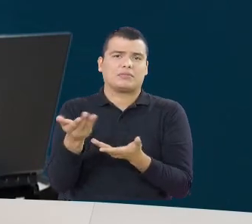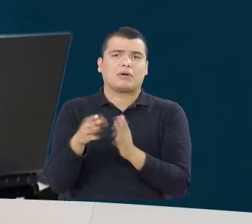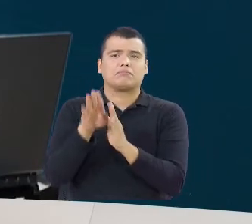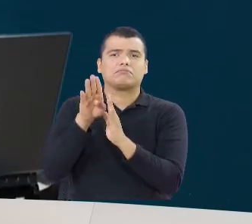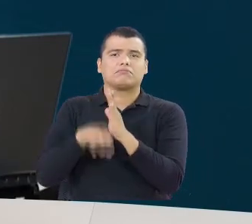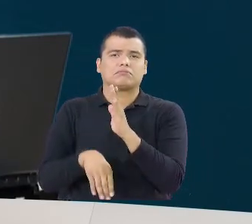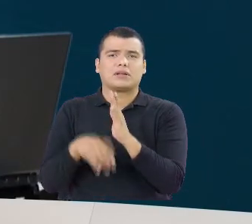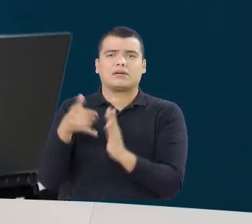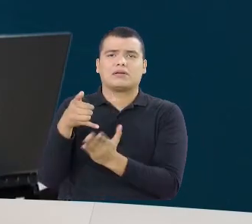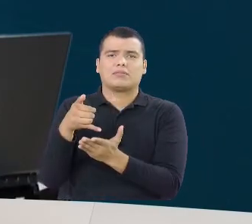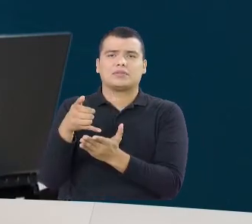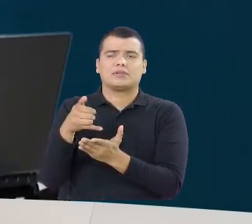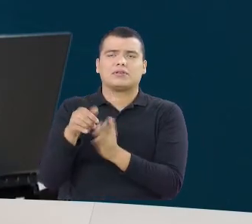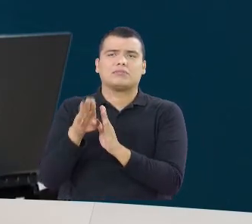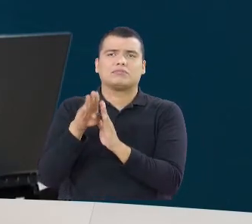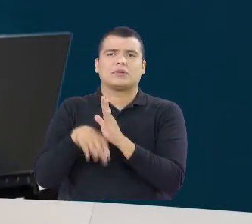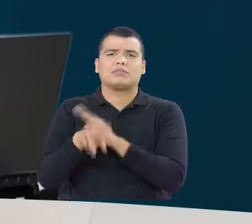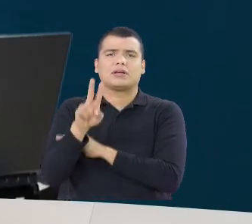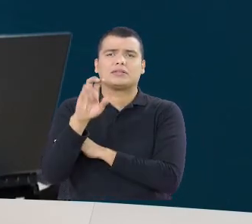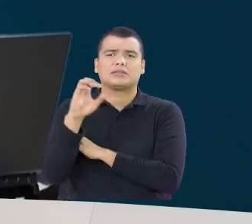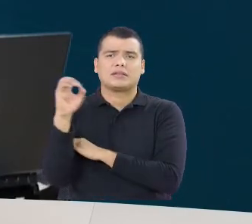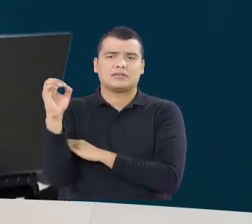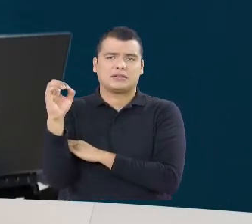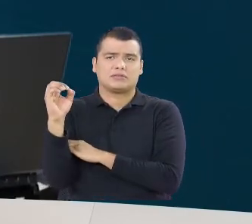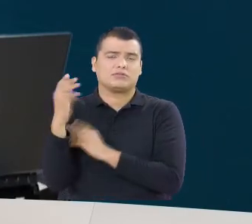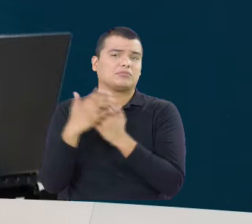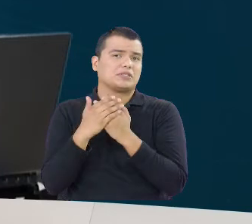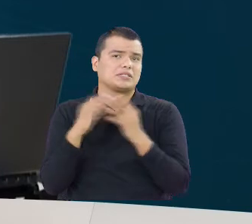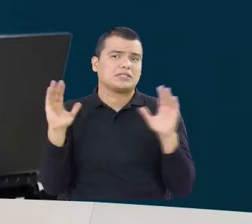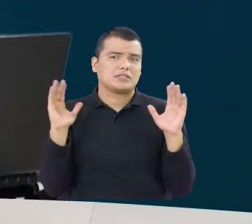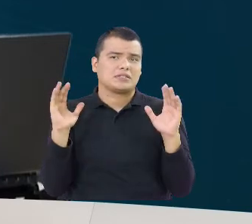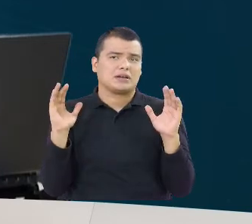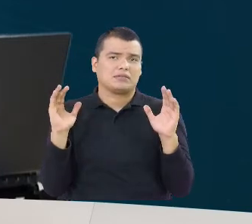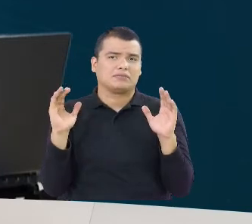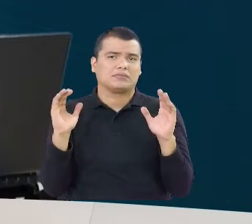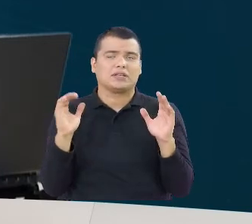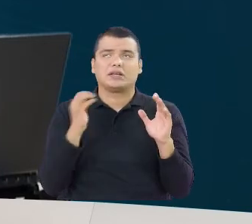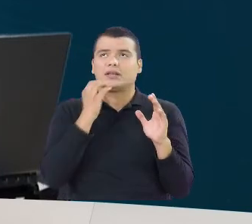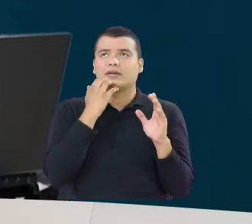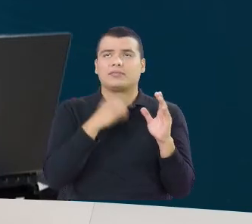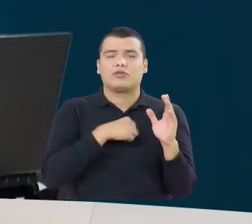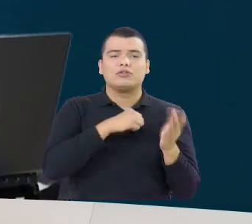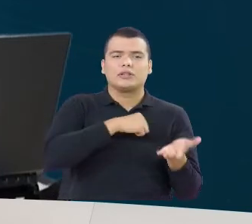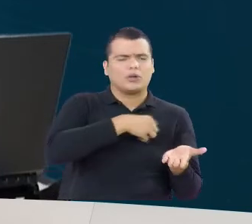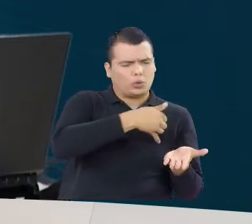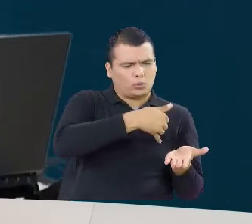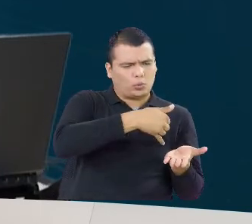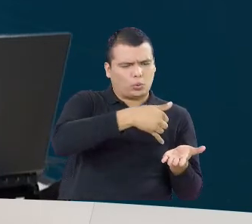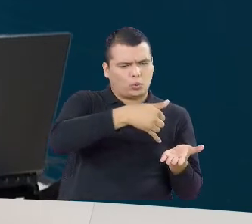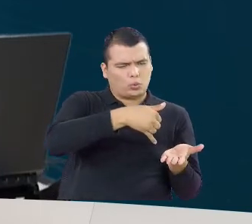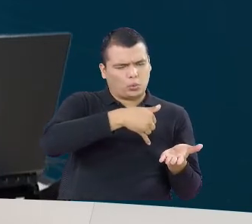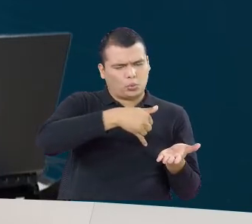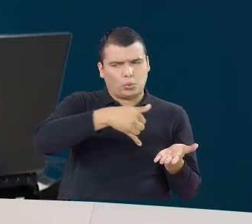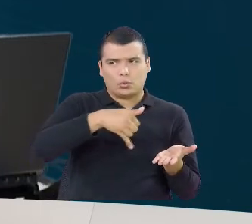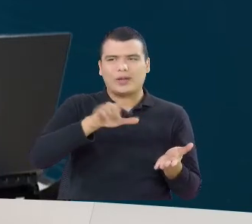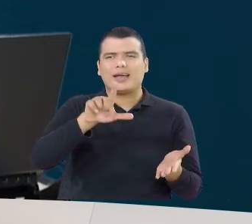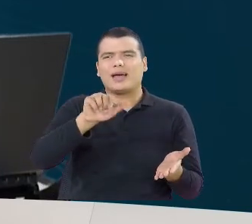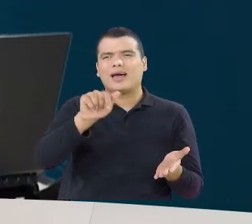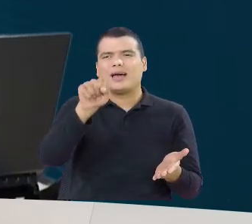pesos. Además, si tengo una máquina láser, necesito